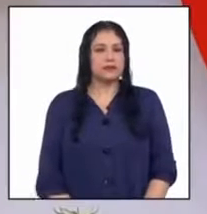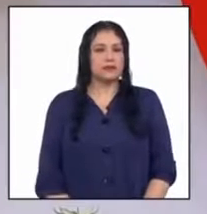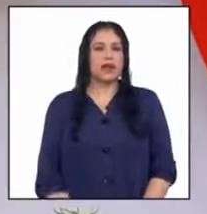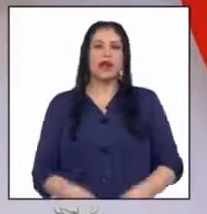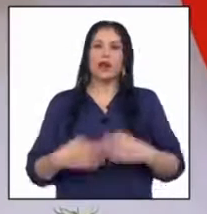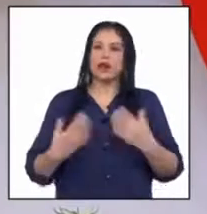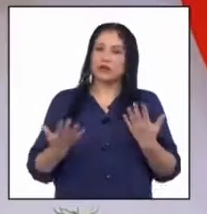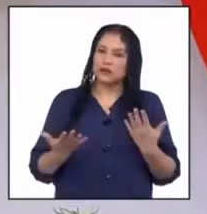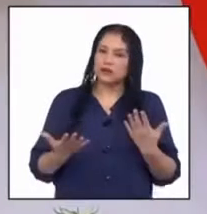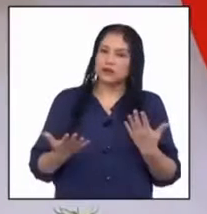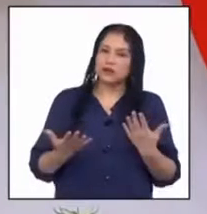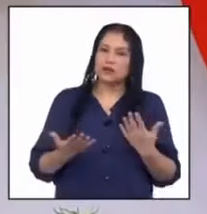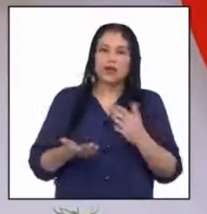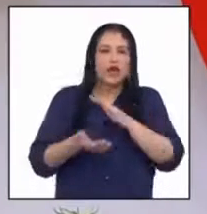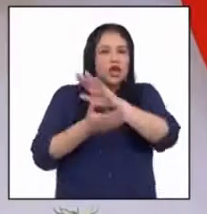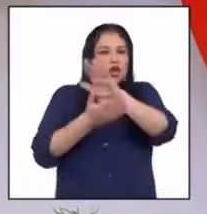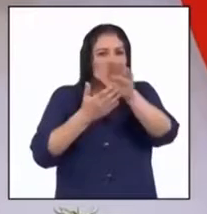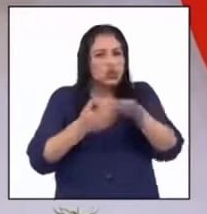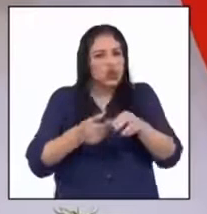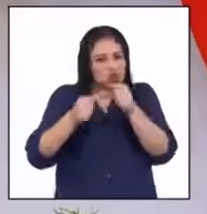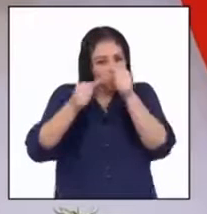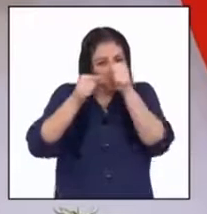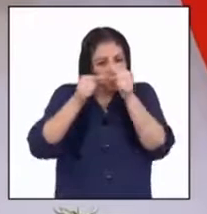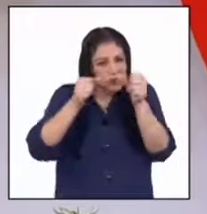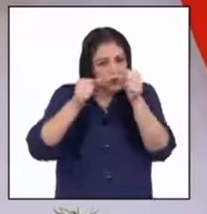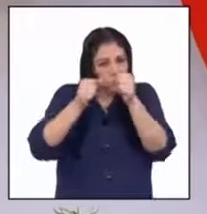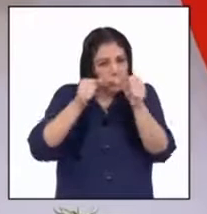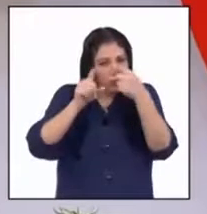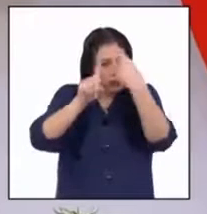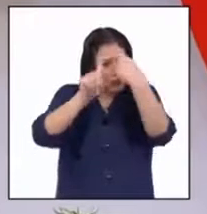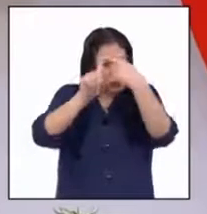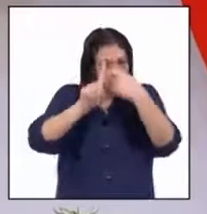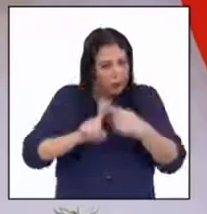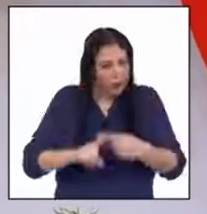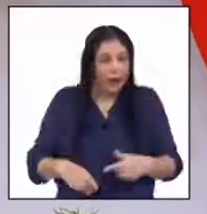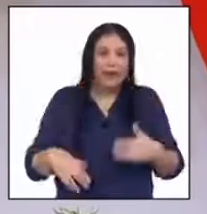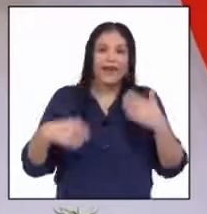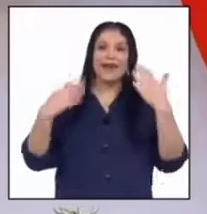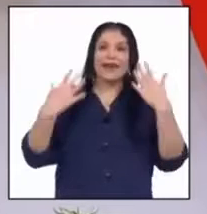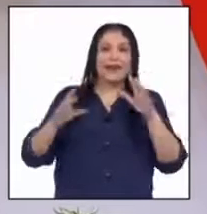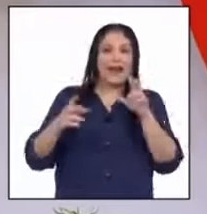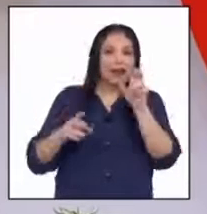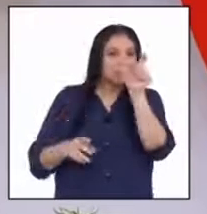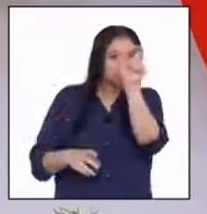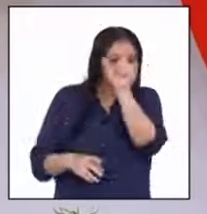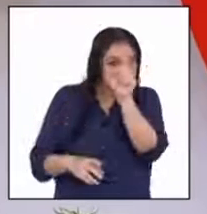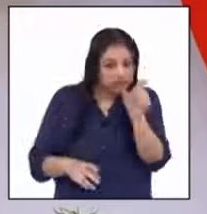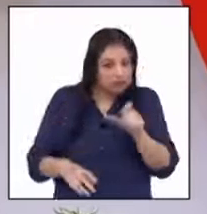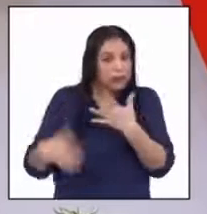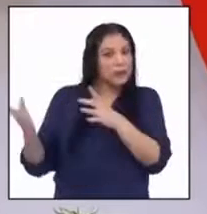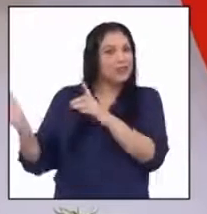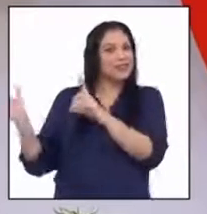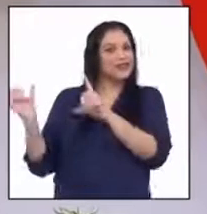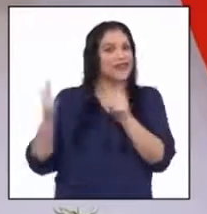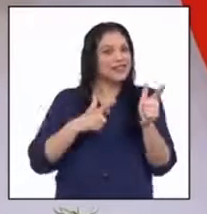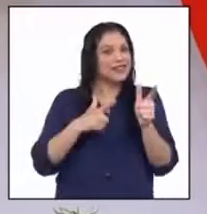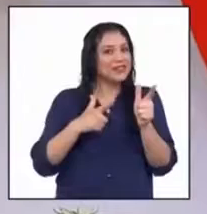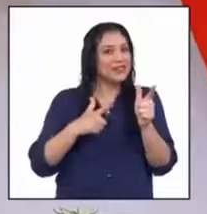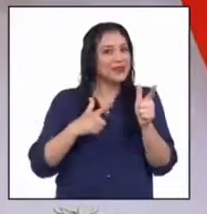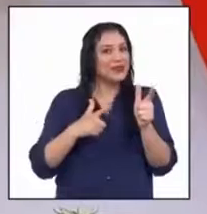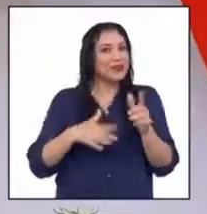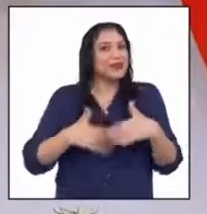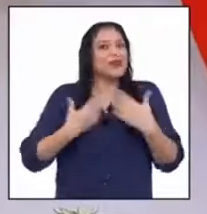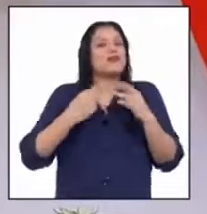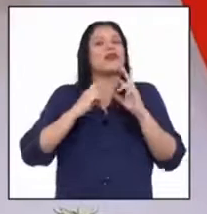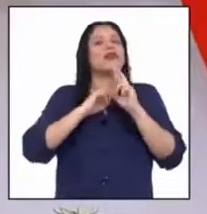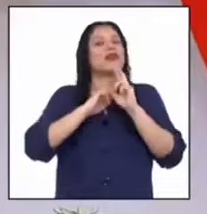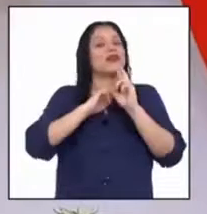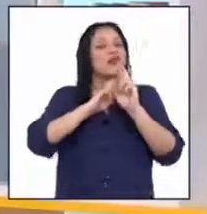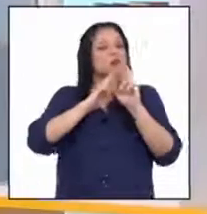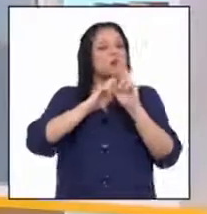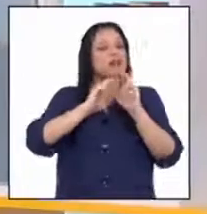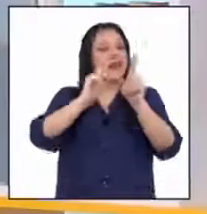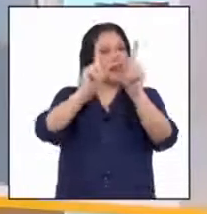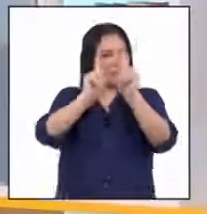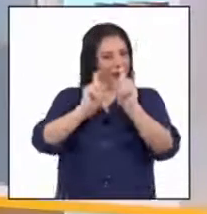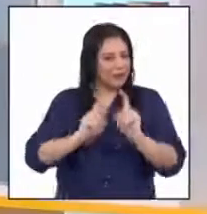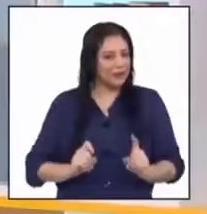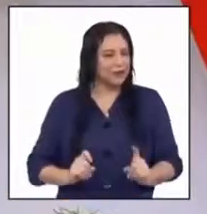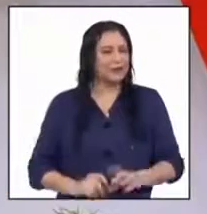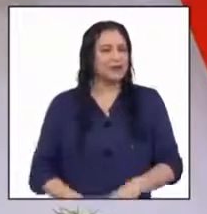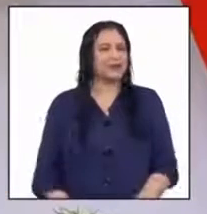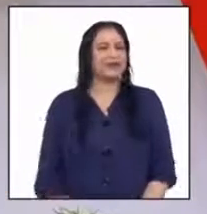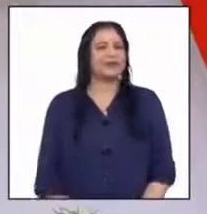Teniendo entonces estos valores que hemos obtenido, me parece que ya estamos listas y listos para dar respuesta a la